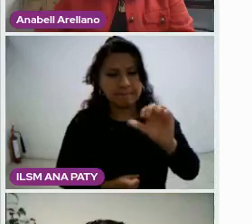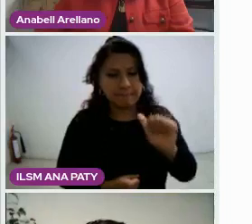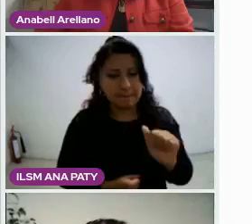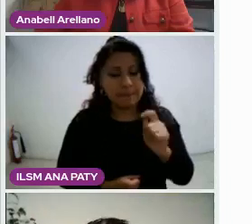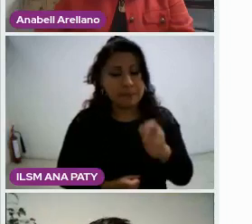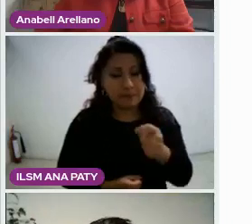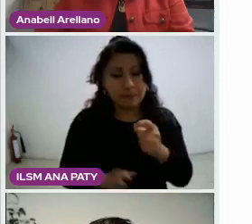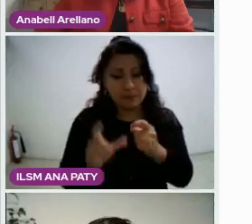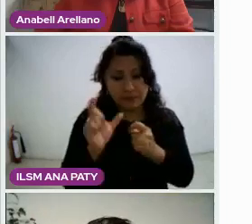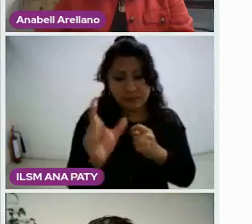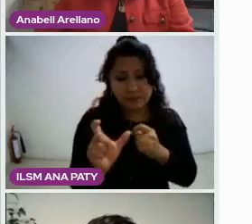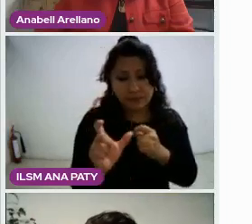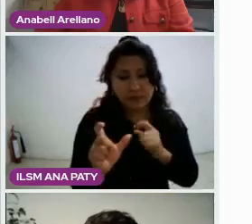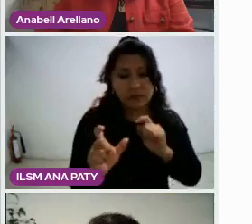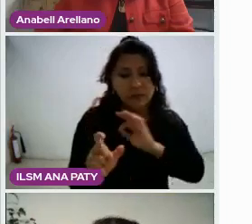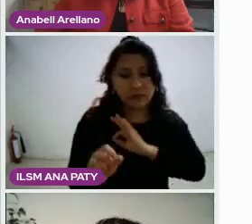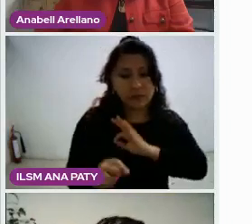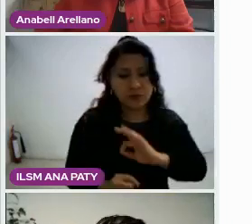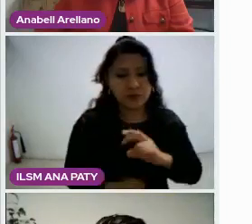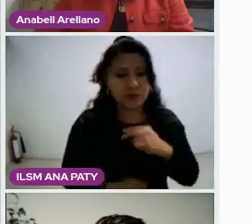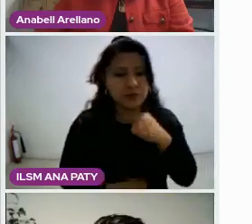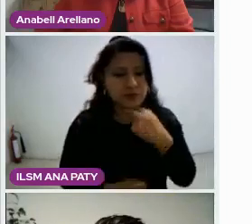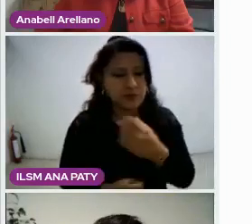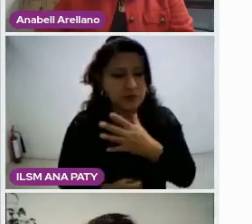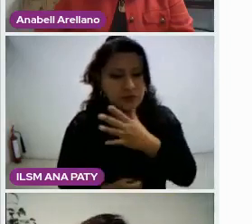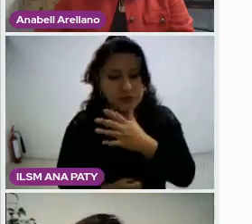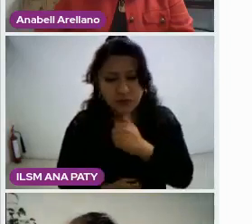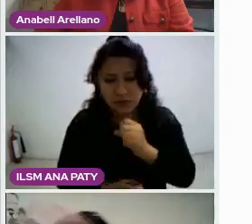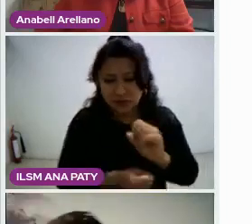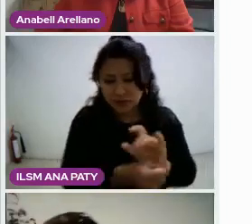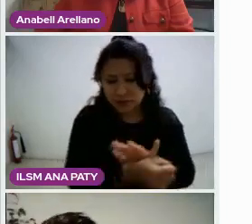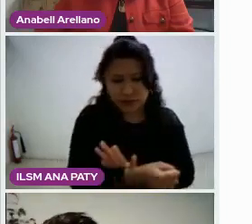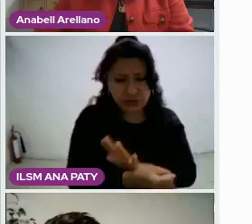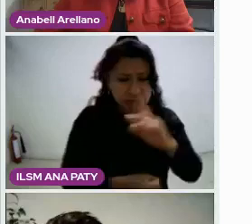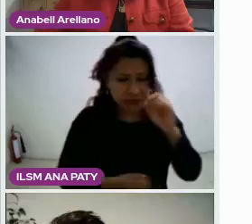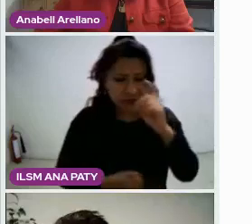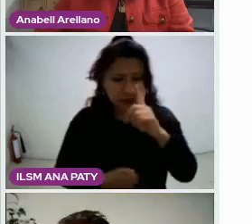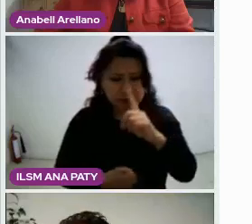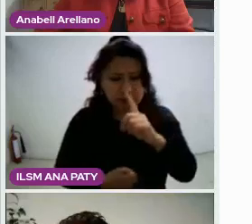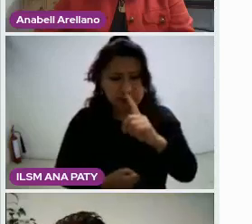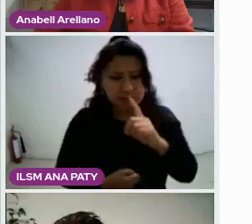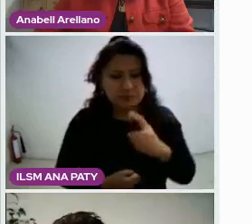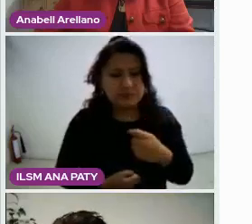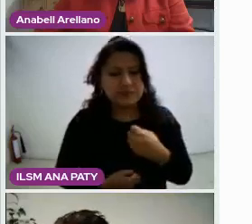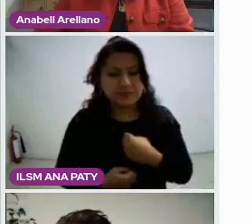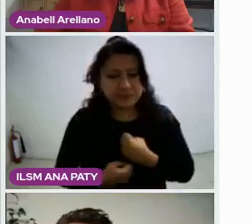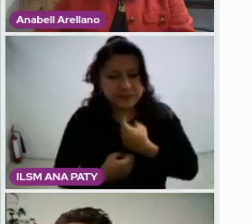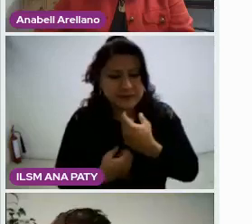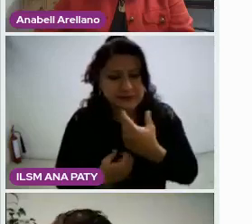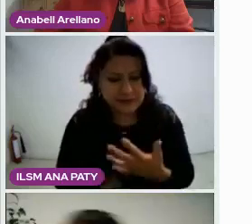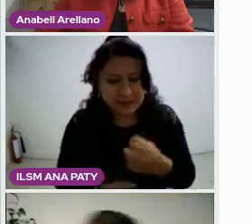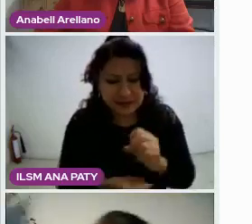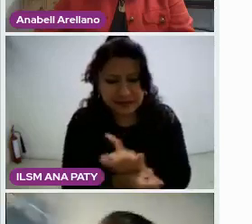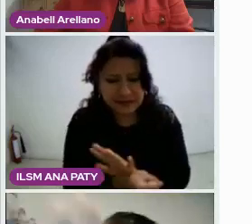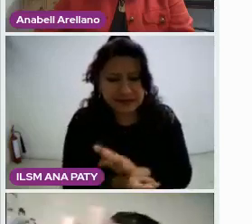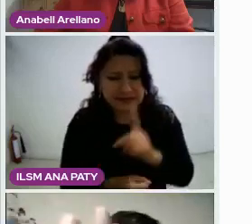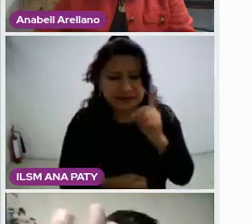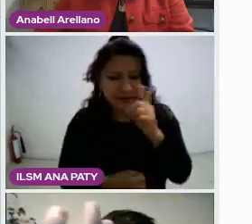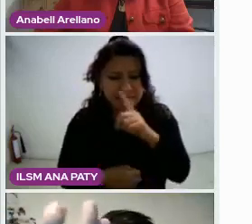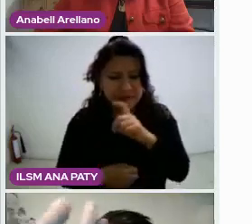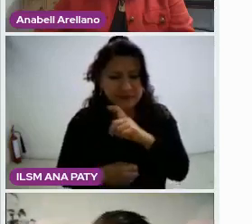expresión verbal de las emociones, el no reconocimiento y la forma en la que se manifiestan en el cuerpo,